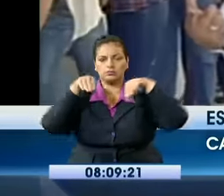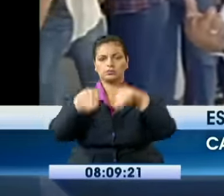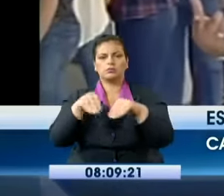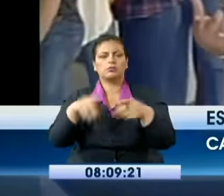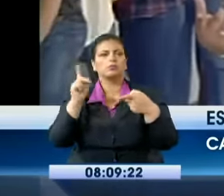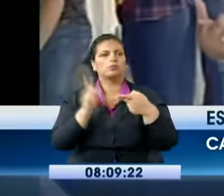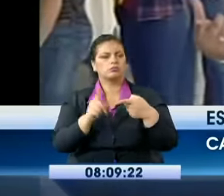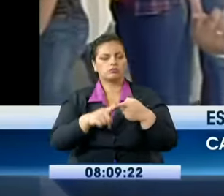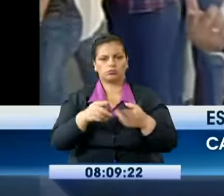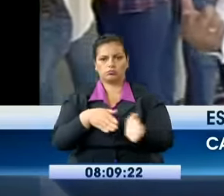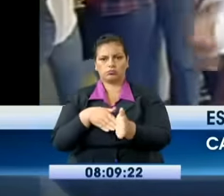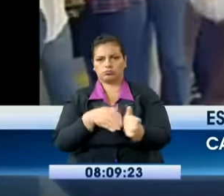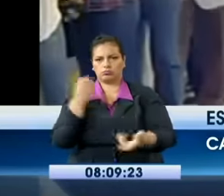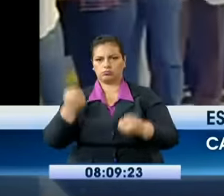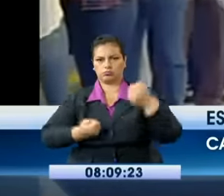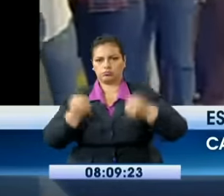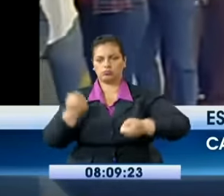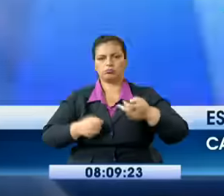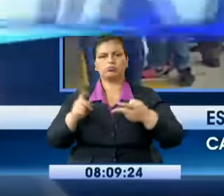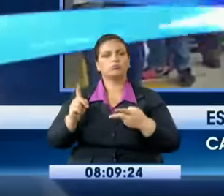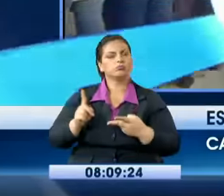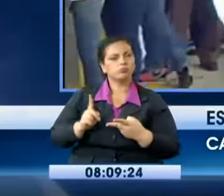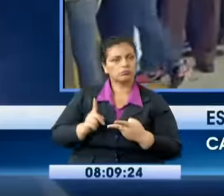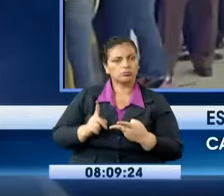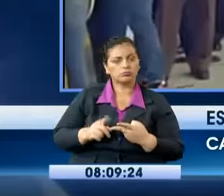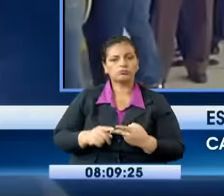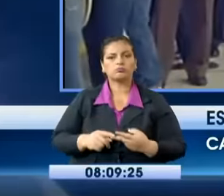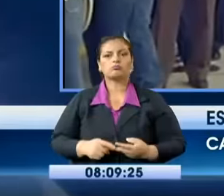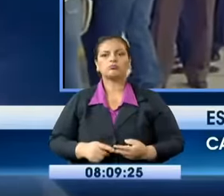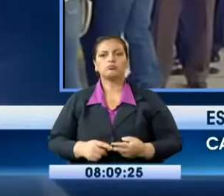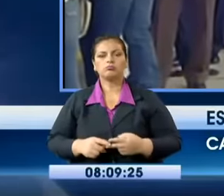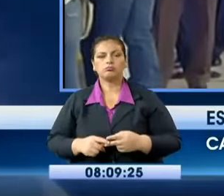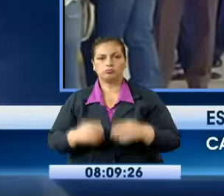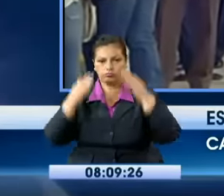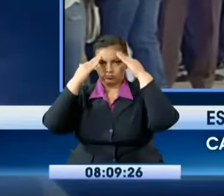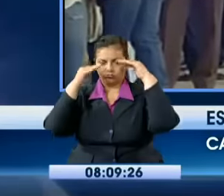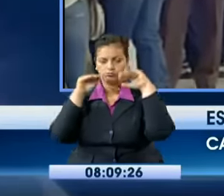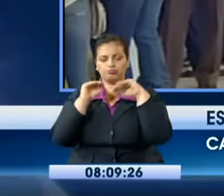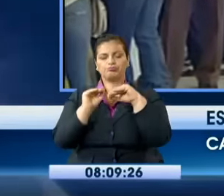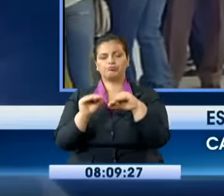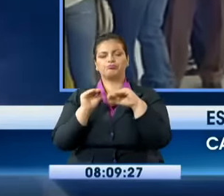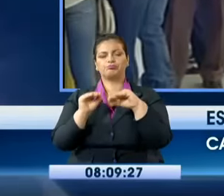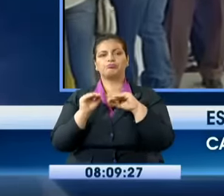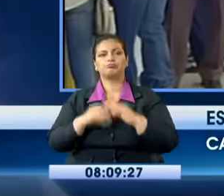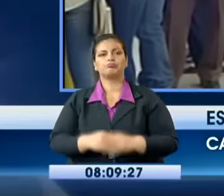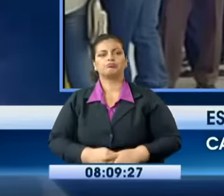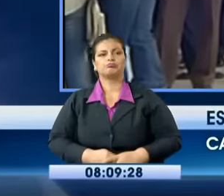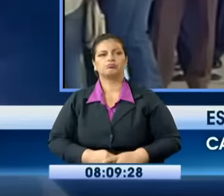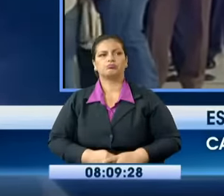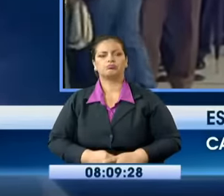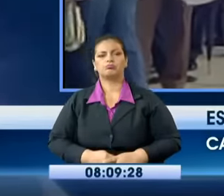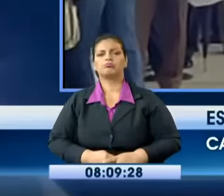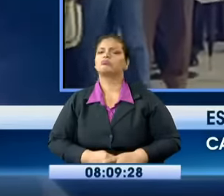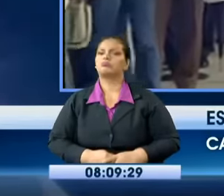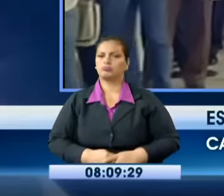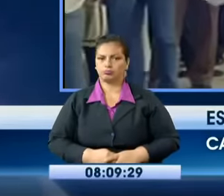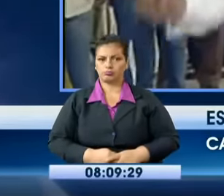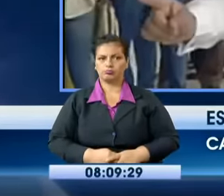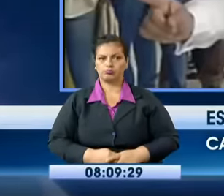del sistema de transporte masivo. Es así que Hugo y Rosa Elena, este trabajo se lo plantea a